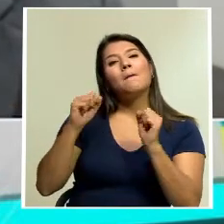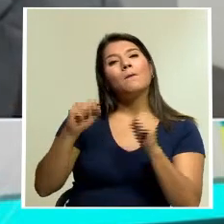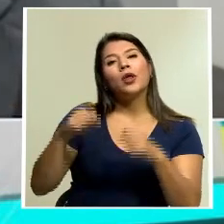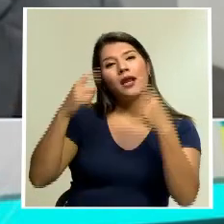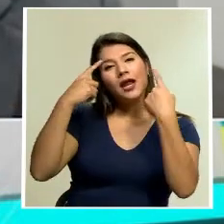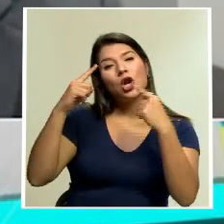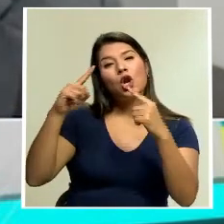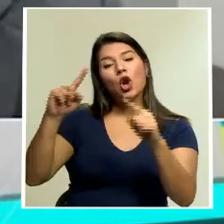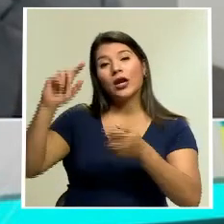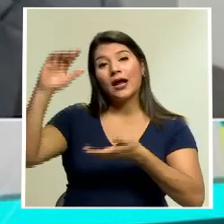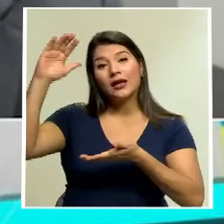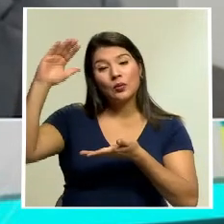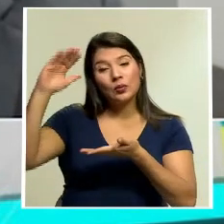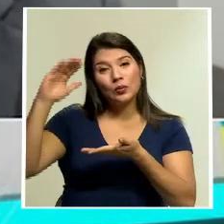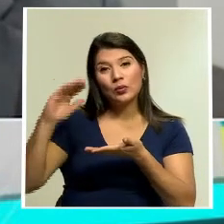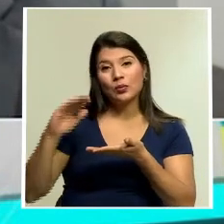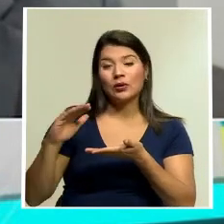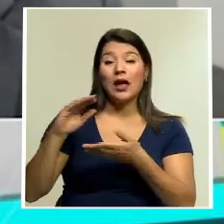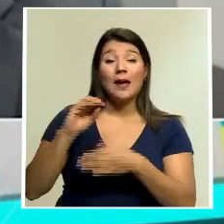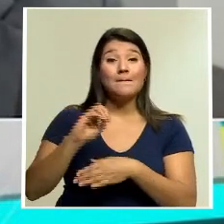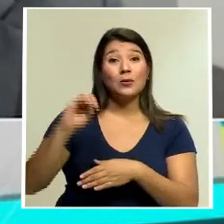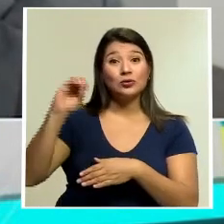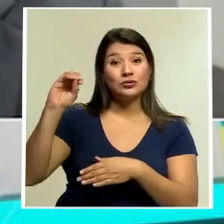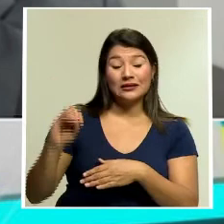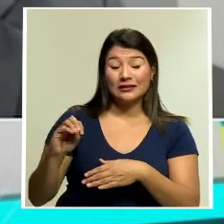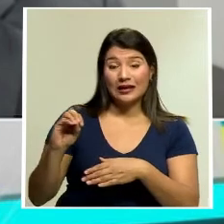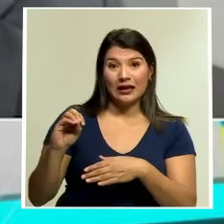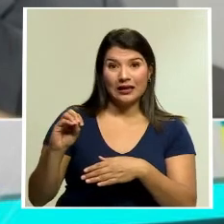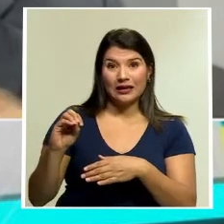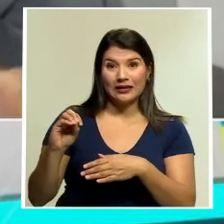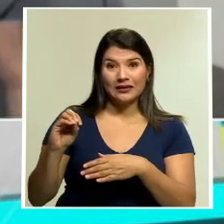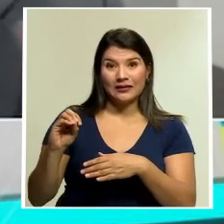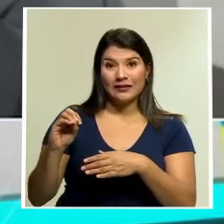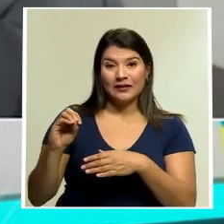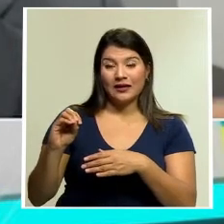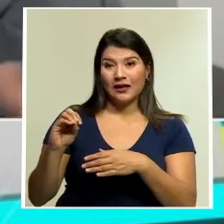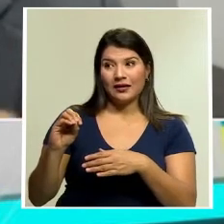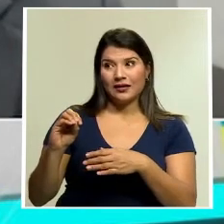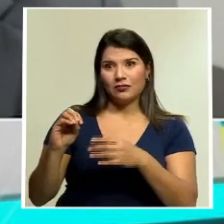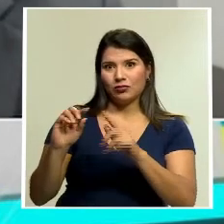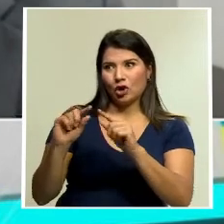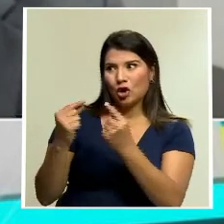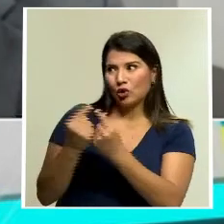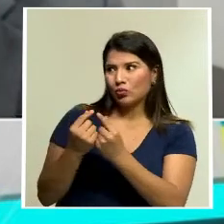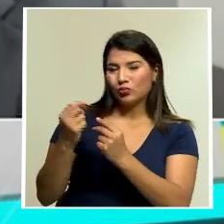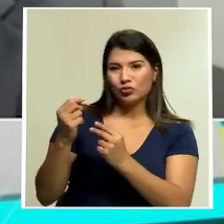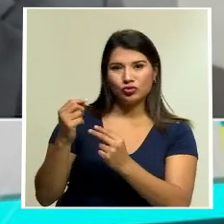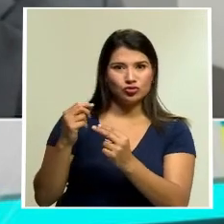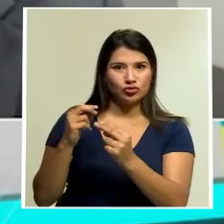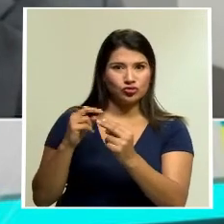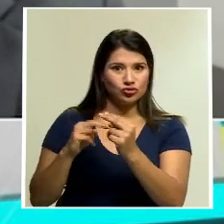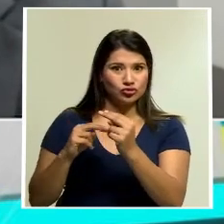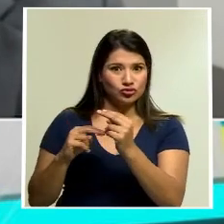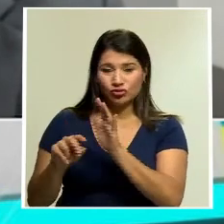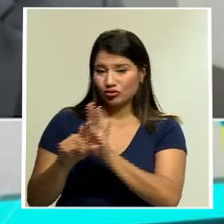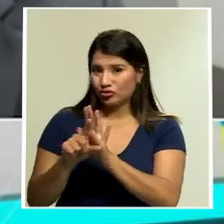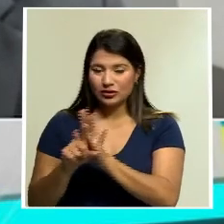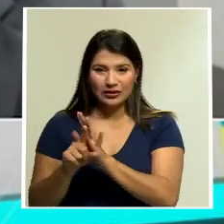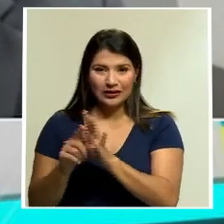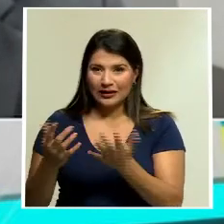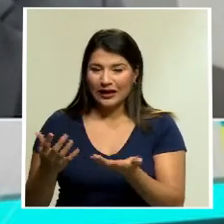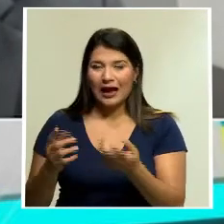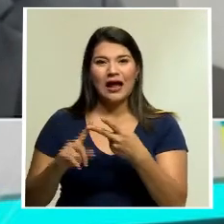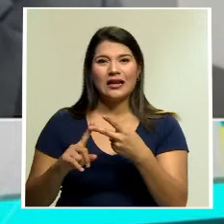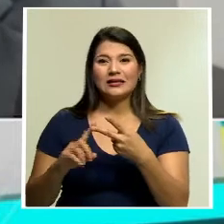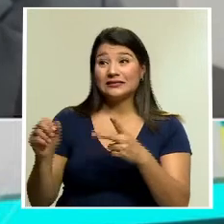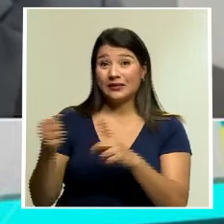las escalofriantes tasas de criminalidad y también